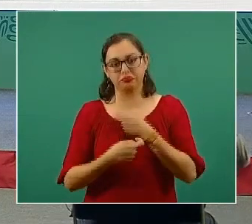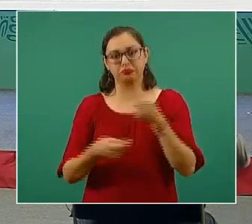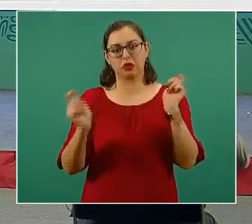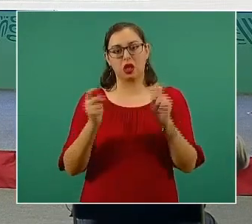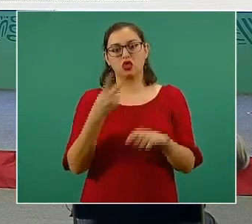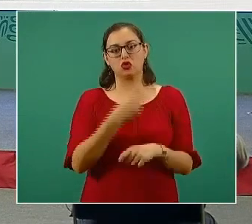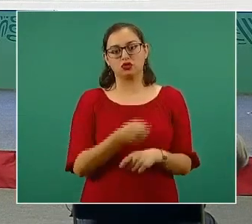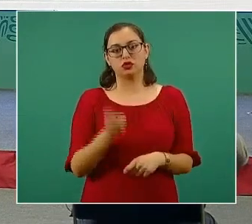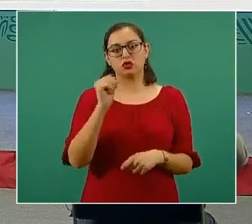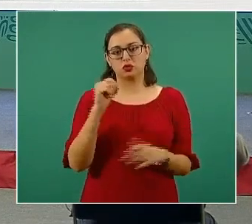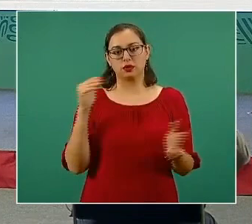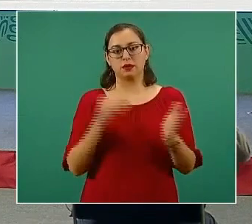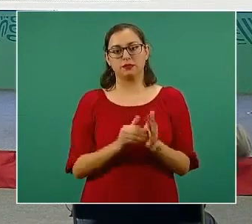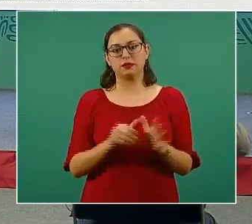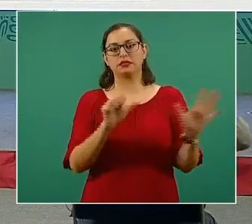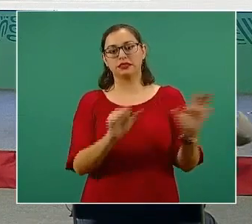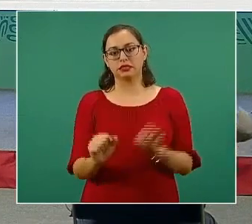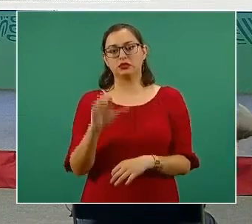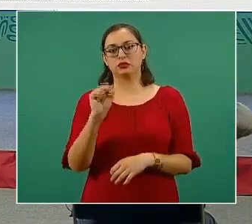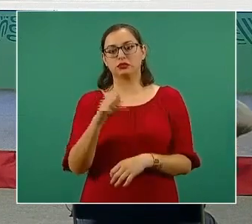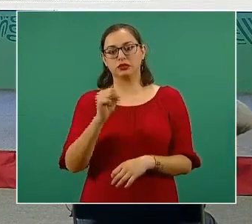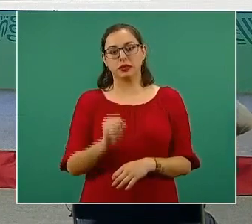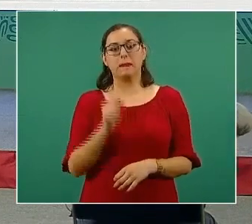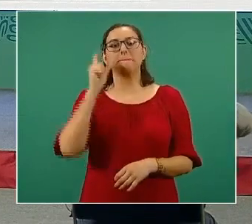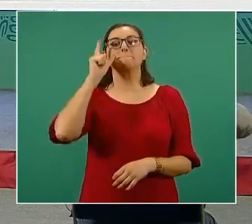209.660 mañana martes,